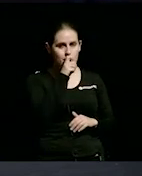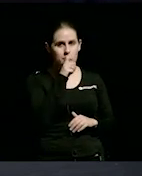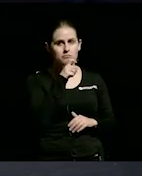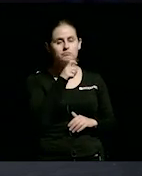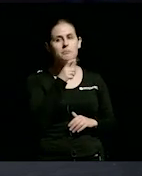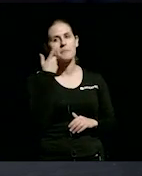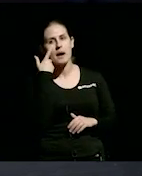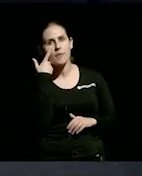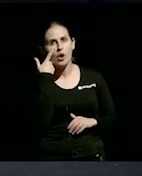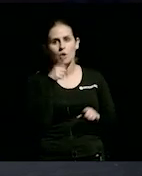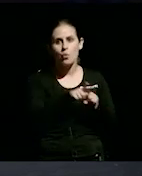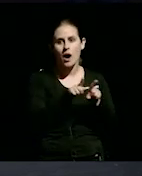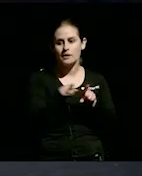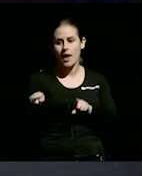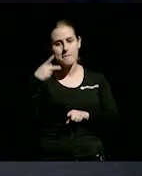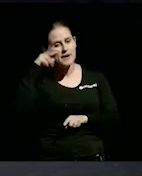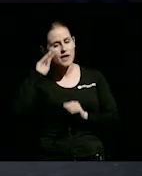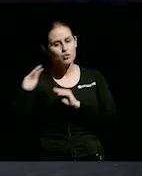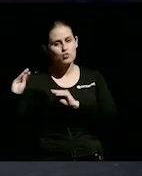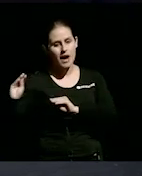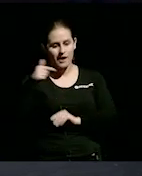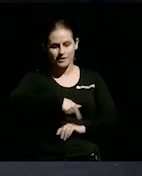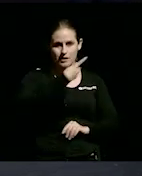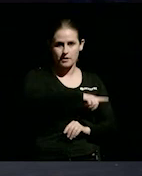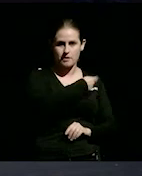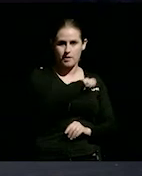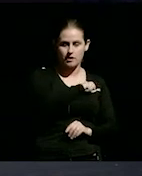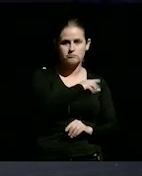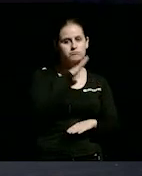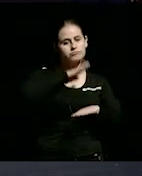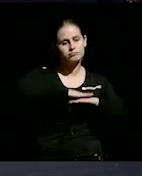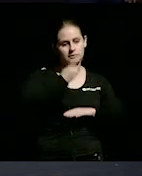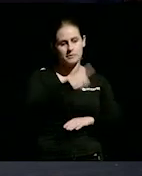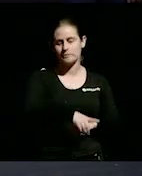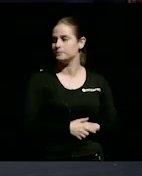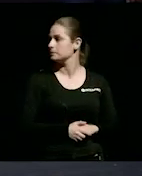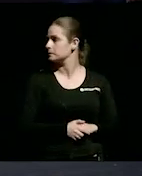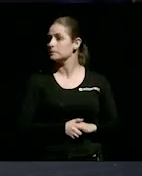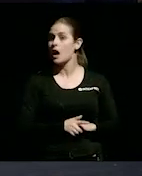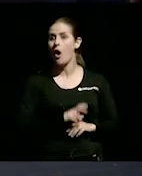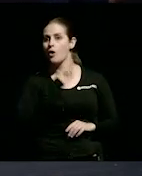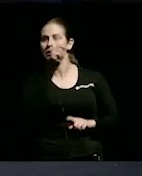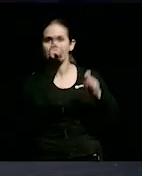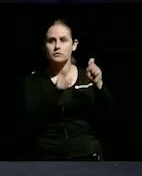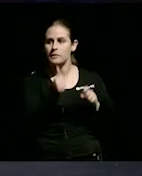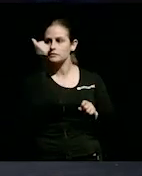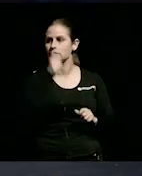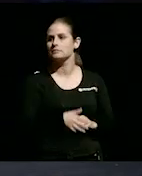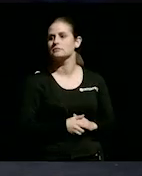como ellos, que lo tienen completamente normalizado, ¿no? ¿Alguna pregunta más?